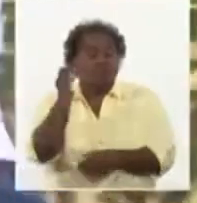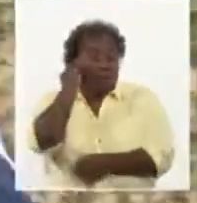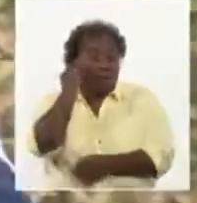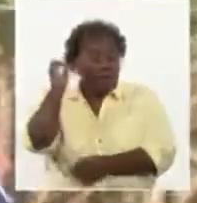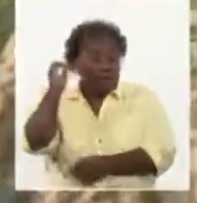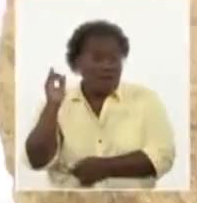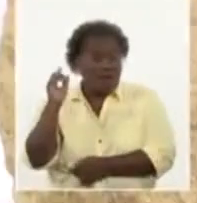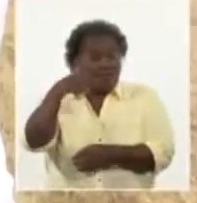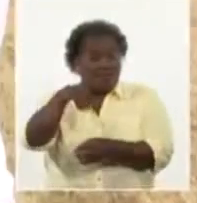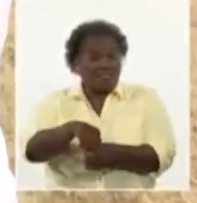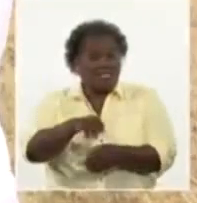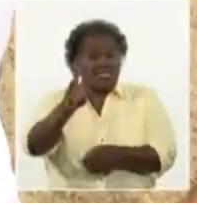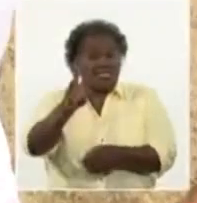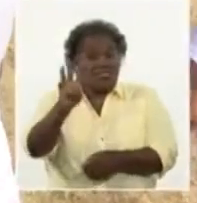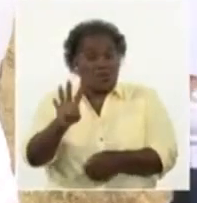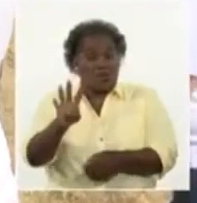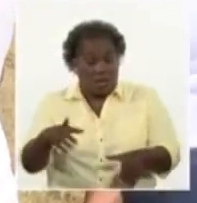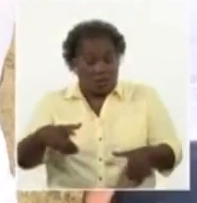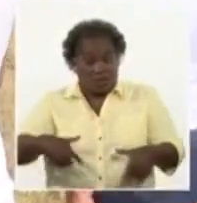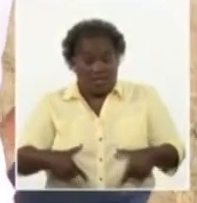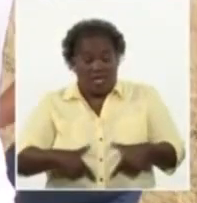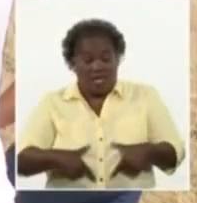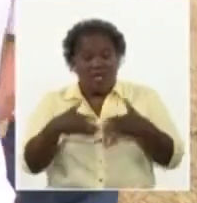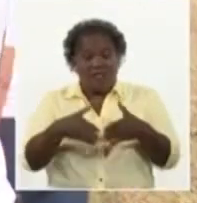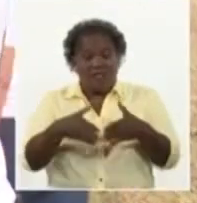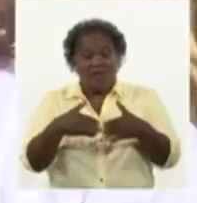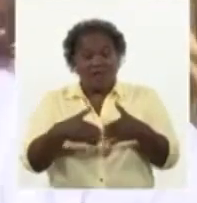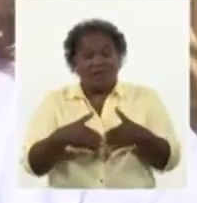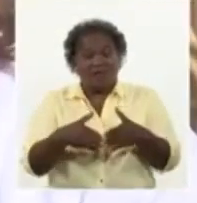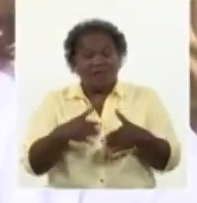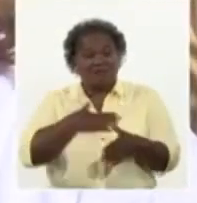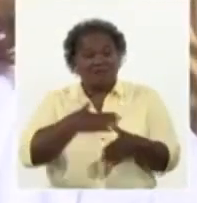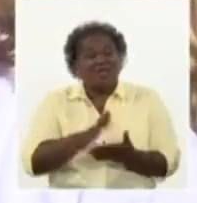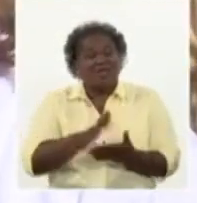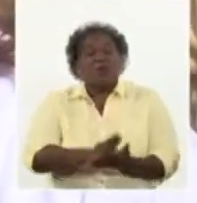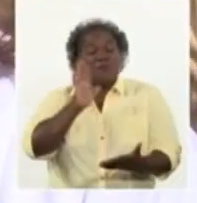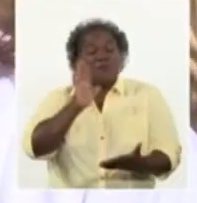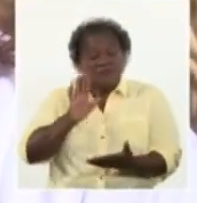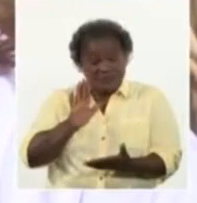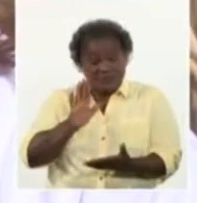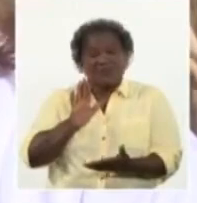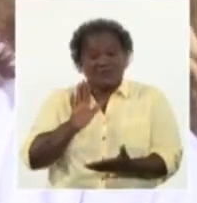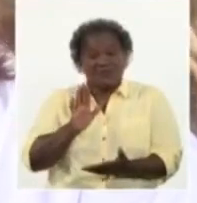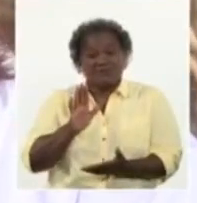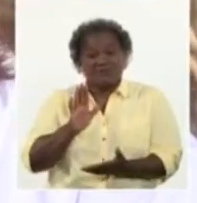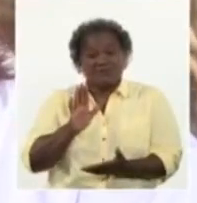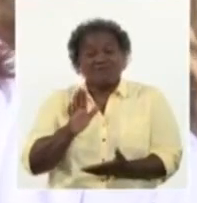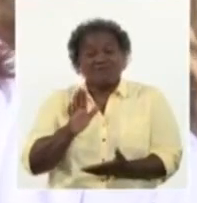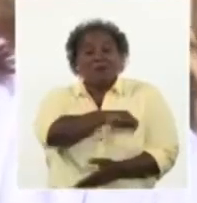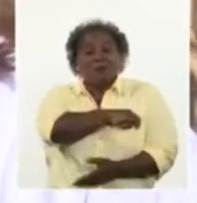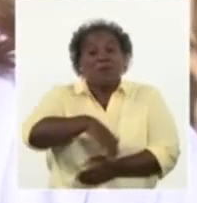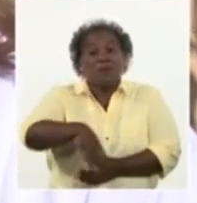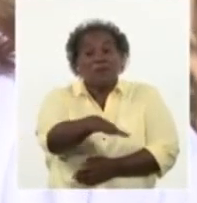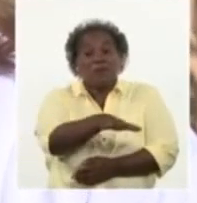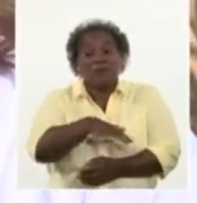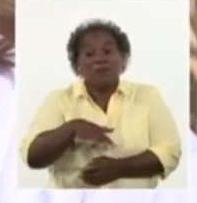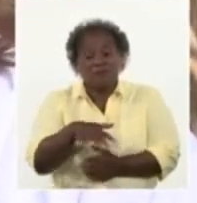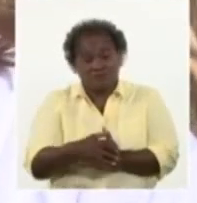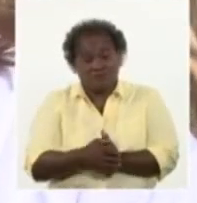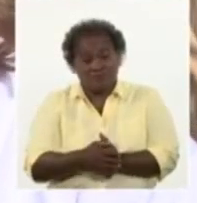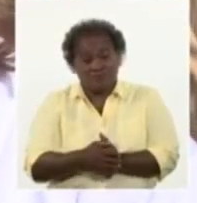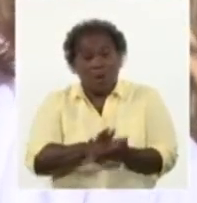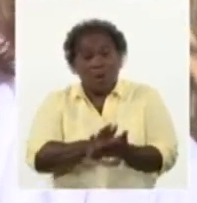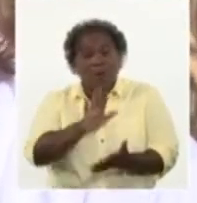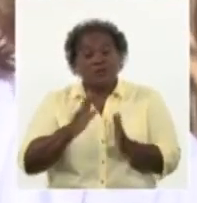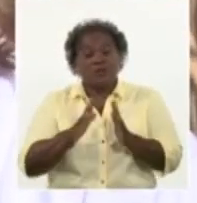los 34 candidatos de Granma. Un gran compromiso, compromiso con mi pueblo, compromiso con mi